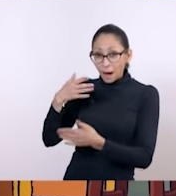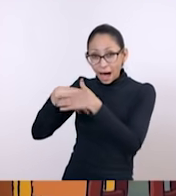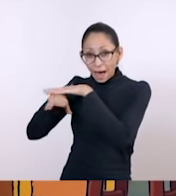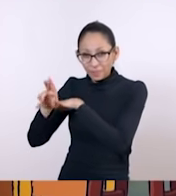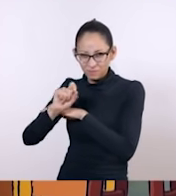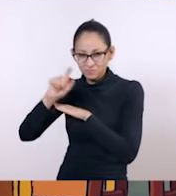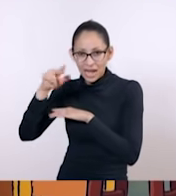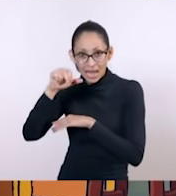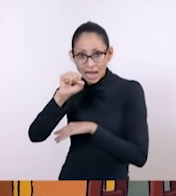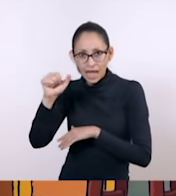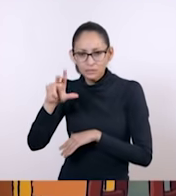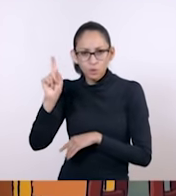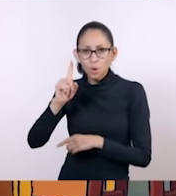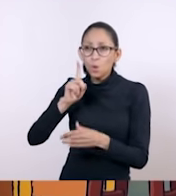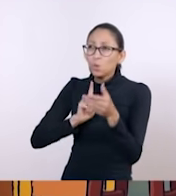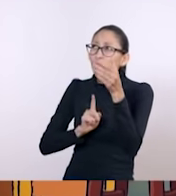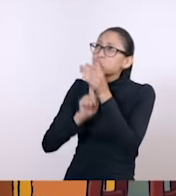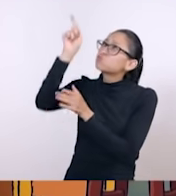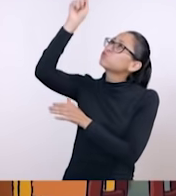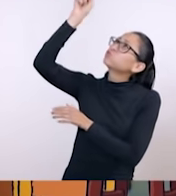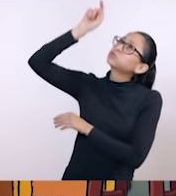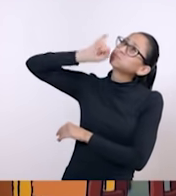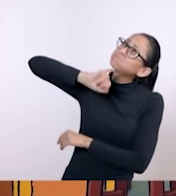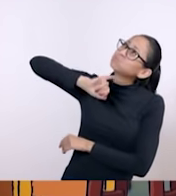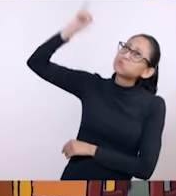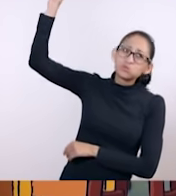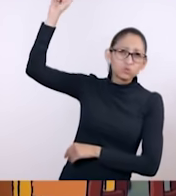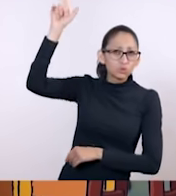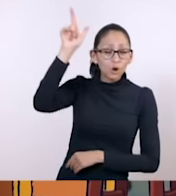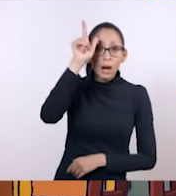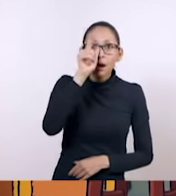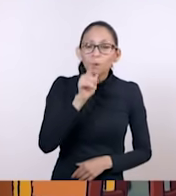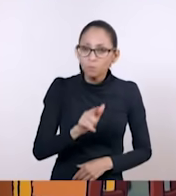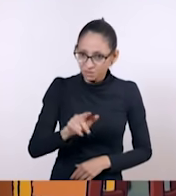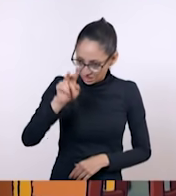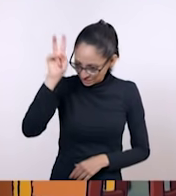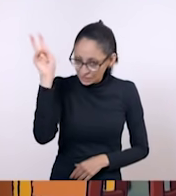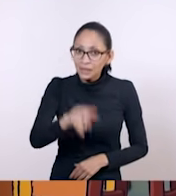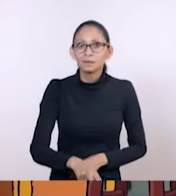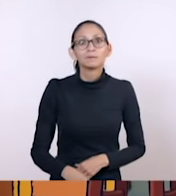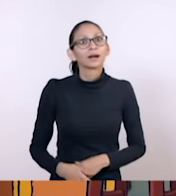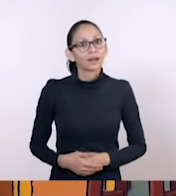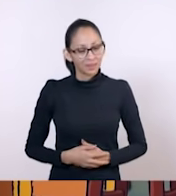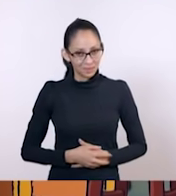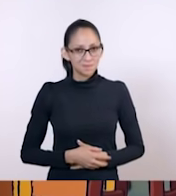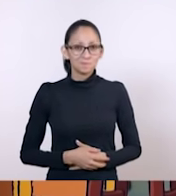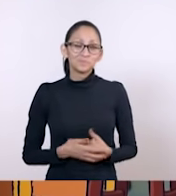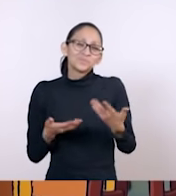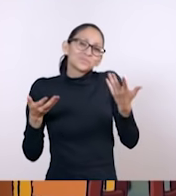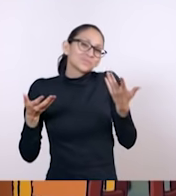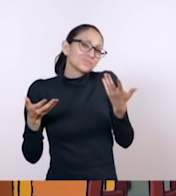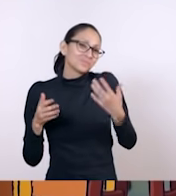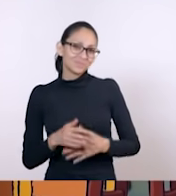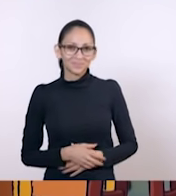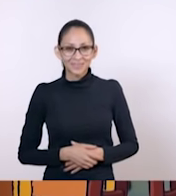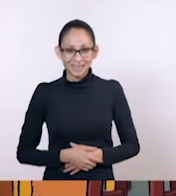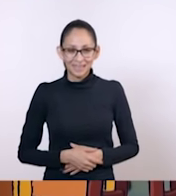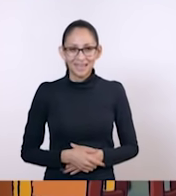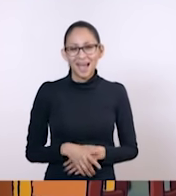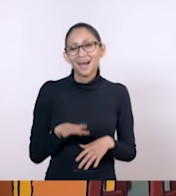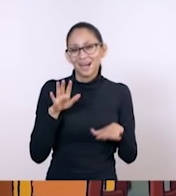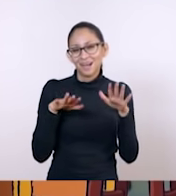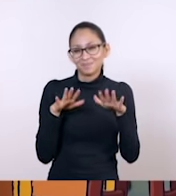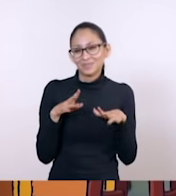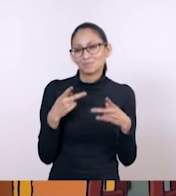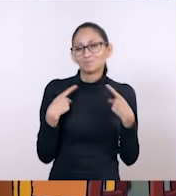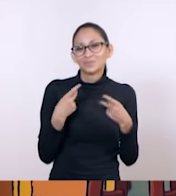a la NASA, al espacio exterior. Es más, llegó hasta la Luna. Me lo crean o no, llegó hasta la Luna. Y bueno, como